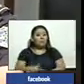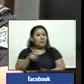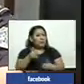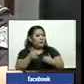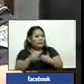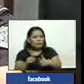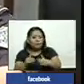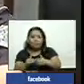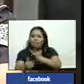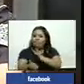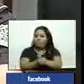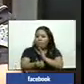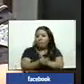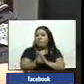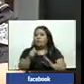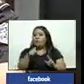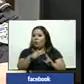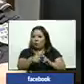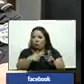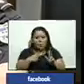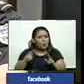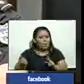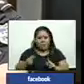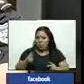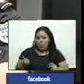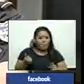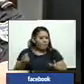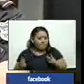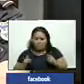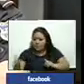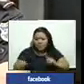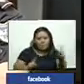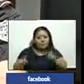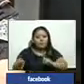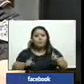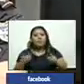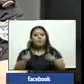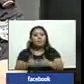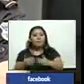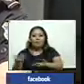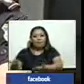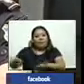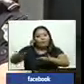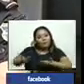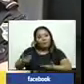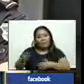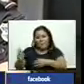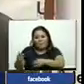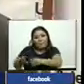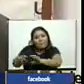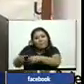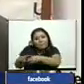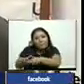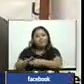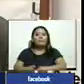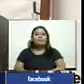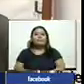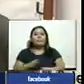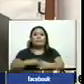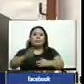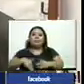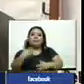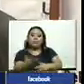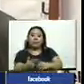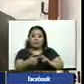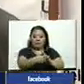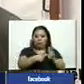diversa y tiene mucha movilidad con el apoyo de diferentes integrantes pues, de la misma estructura. En las próximas horas,